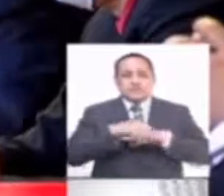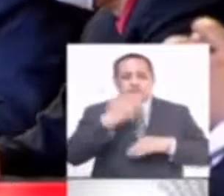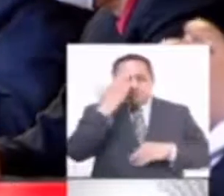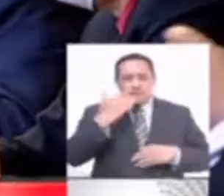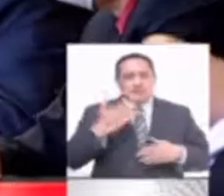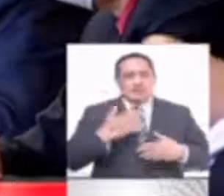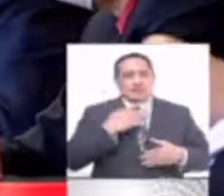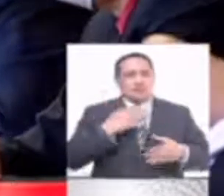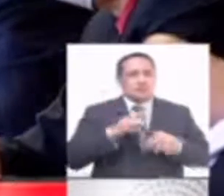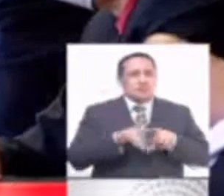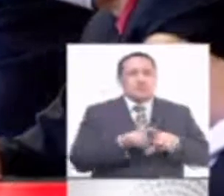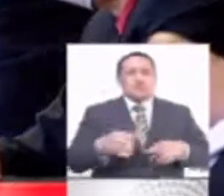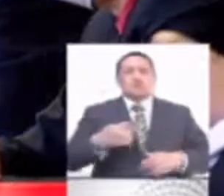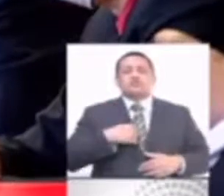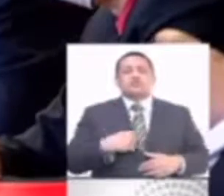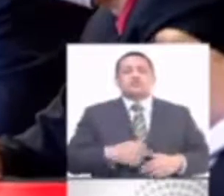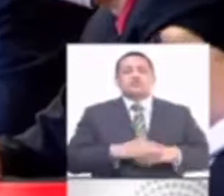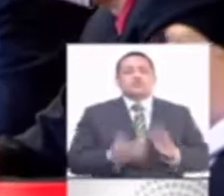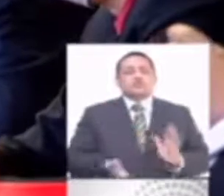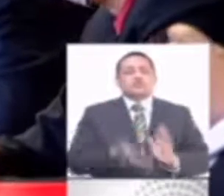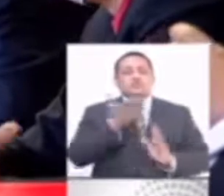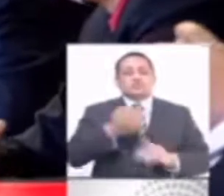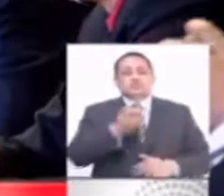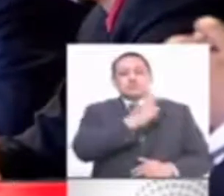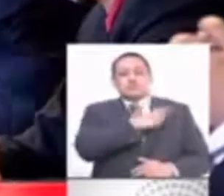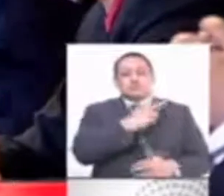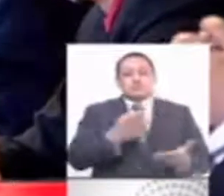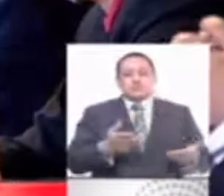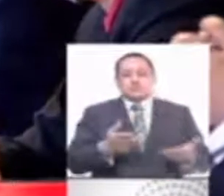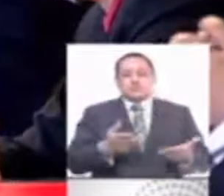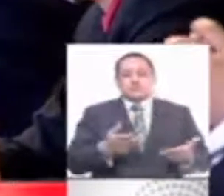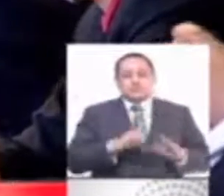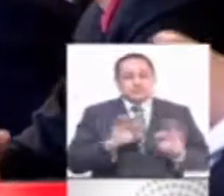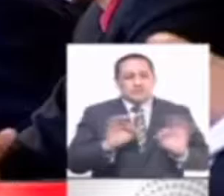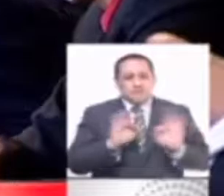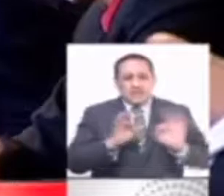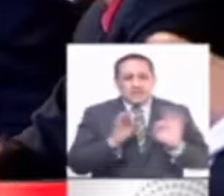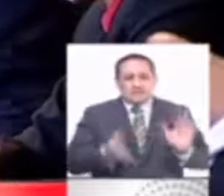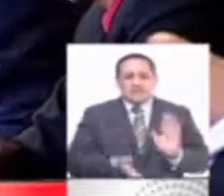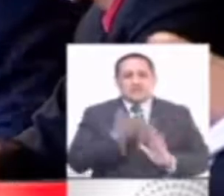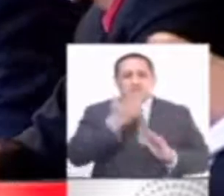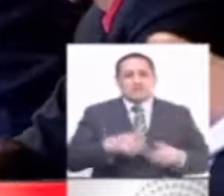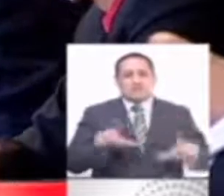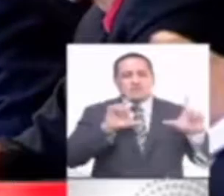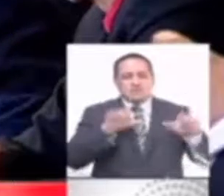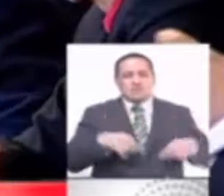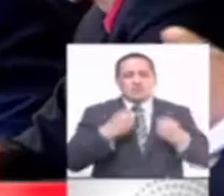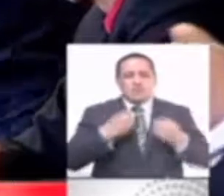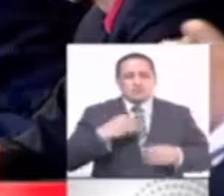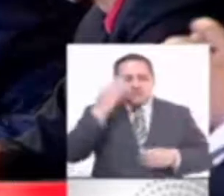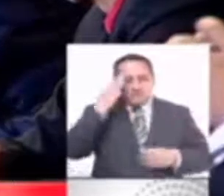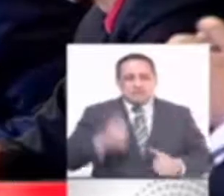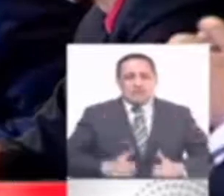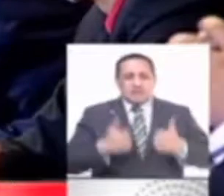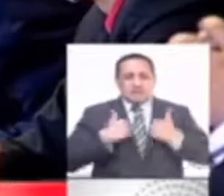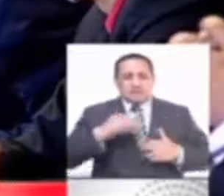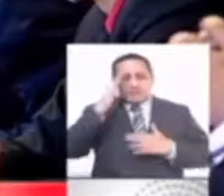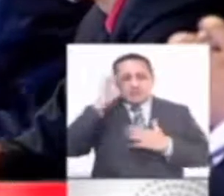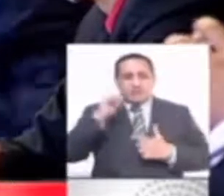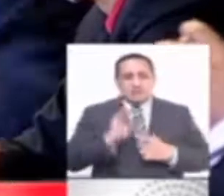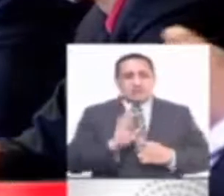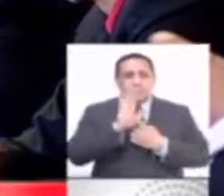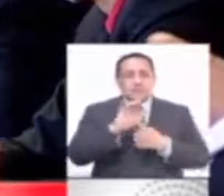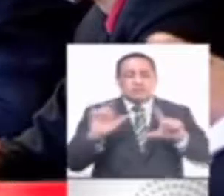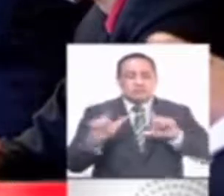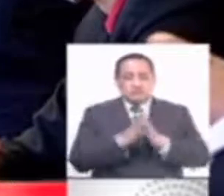es como decirles, yo los he ascendido. Si todavía no ha salido el ascenso, porque todos sabemos en la carrera militar que mientras que no